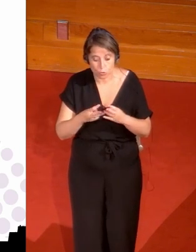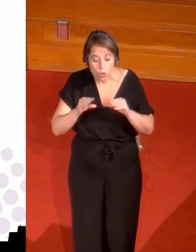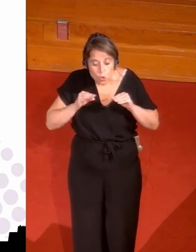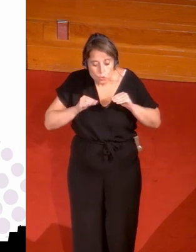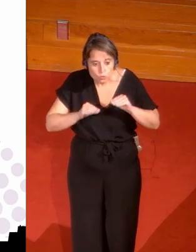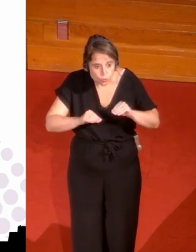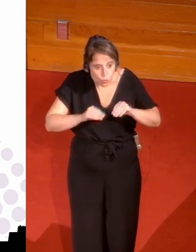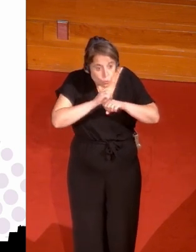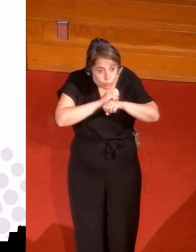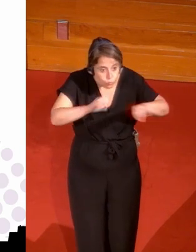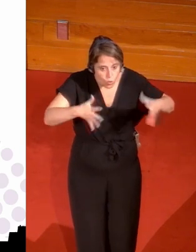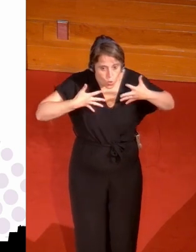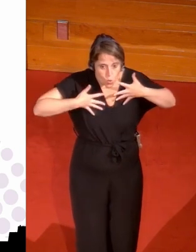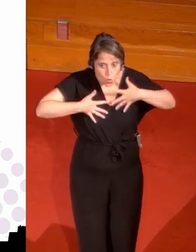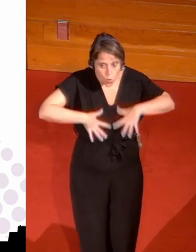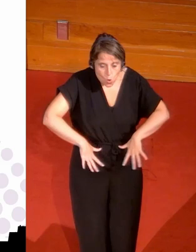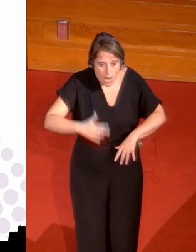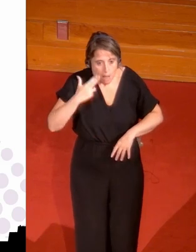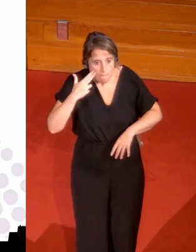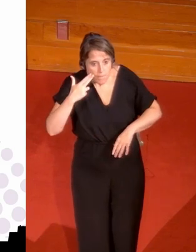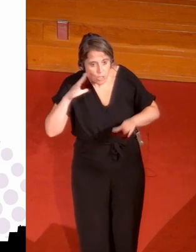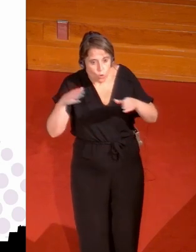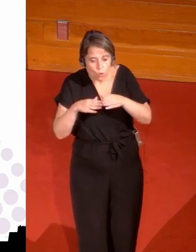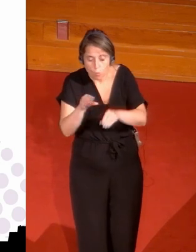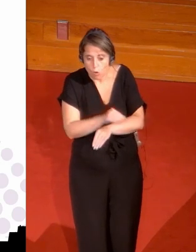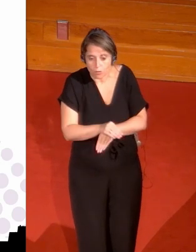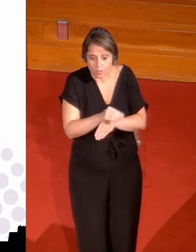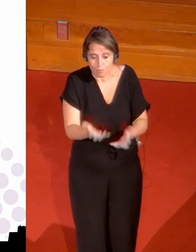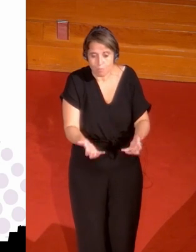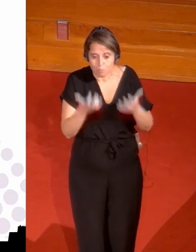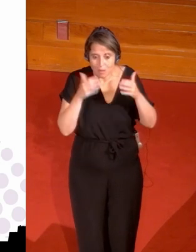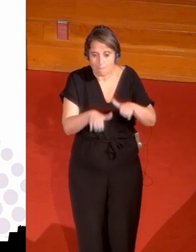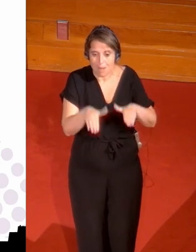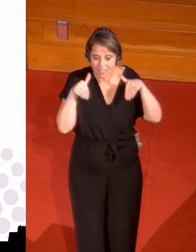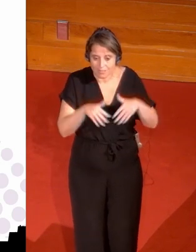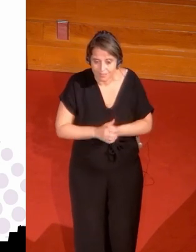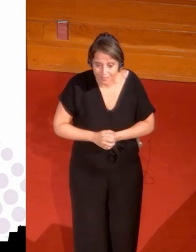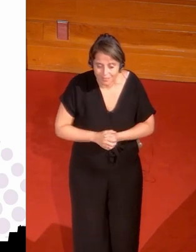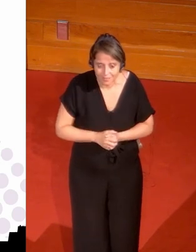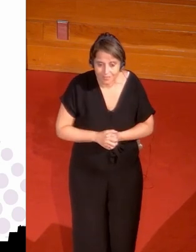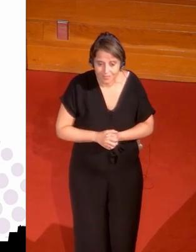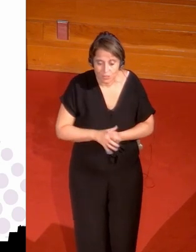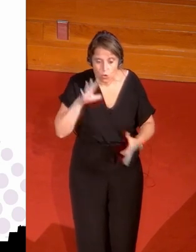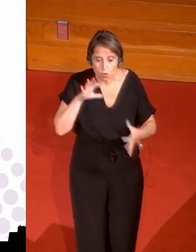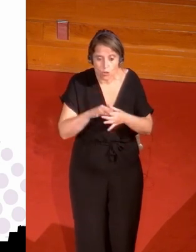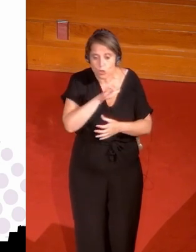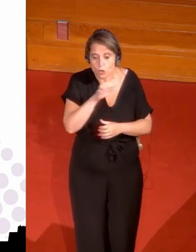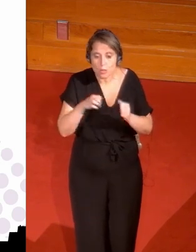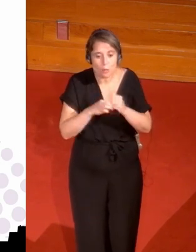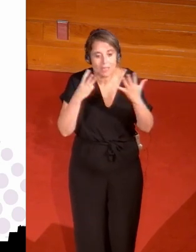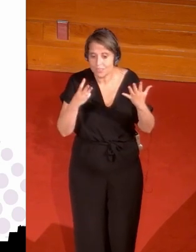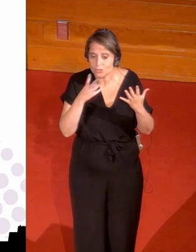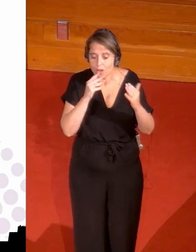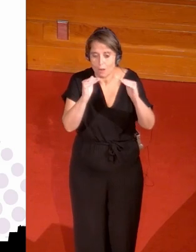su mensaje que diera tanto miedo al partido conservador y que al final a día de hoy en la Unión Europea no seamos 28 sino